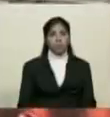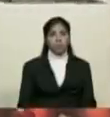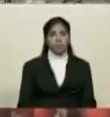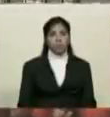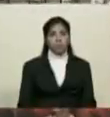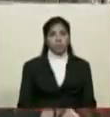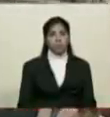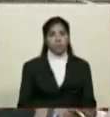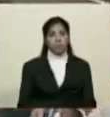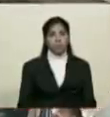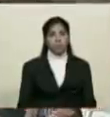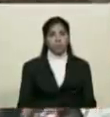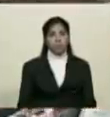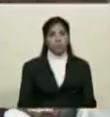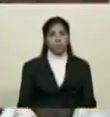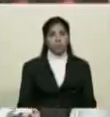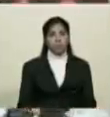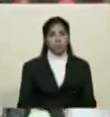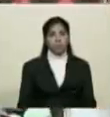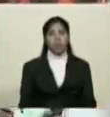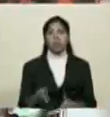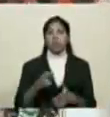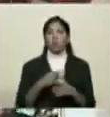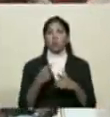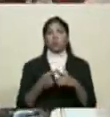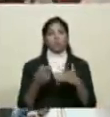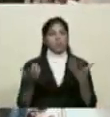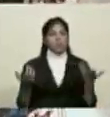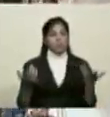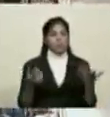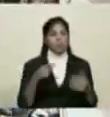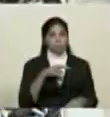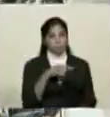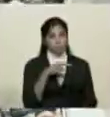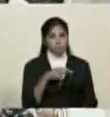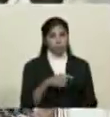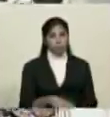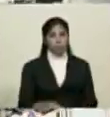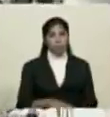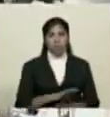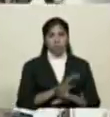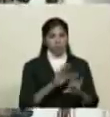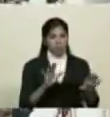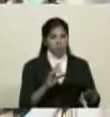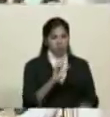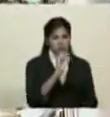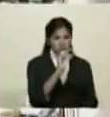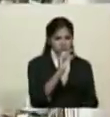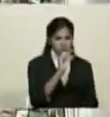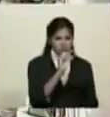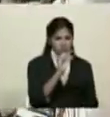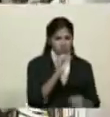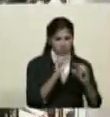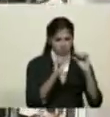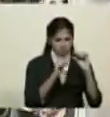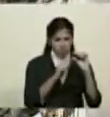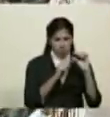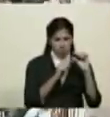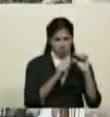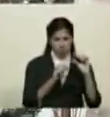Entonces, este es el caso de las monoboyas, pero que se quede así de este tamaño al lado del de la faja,